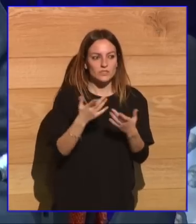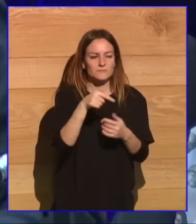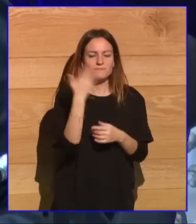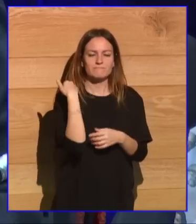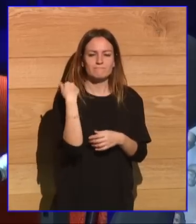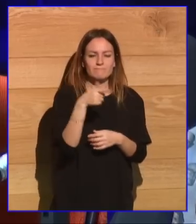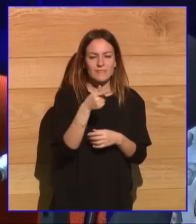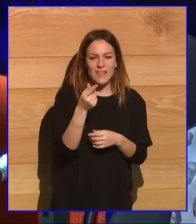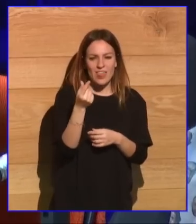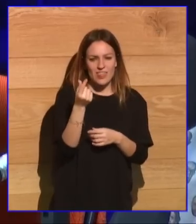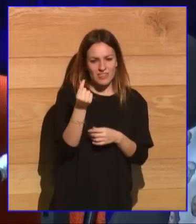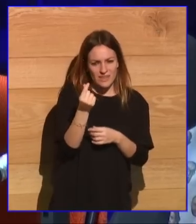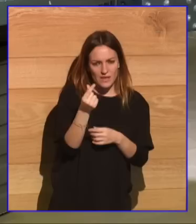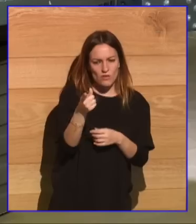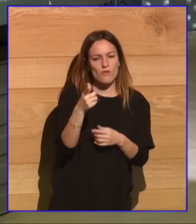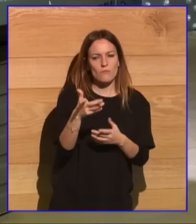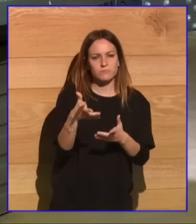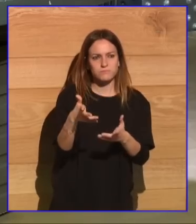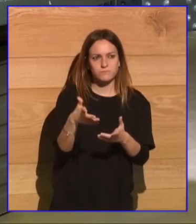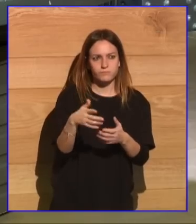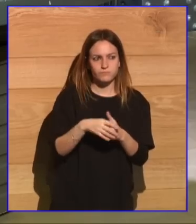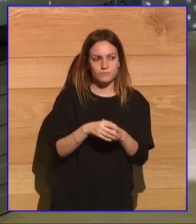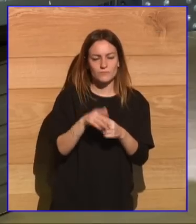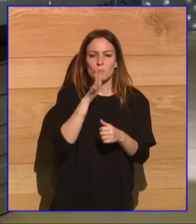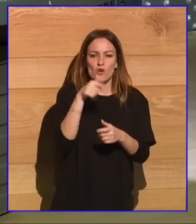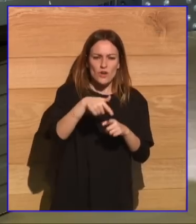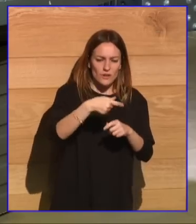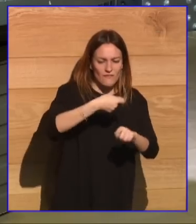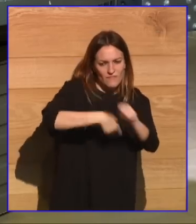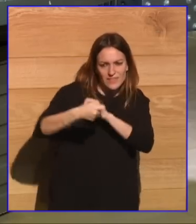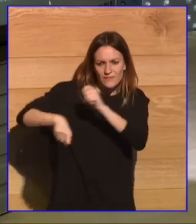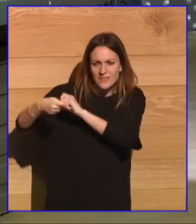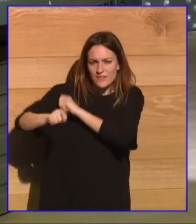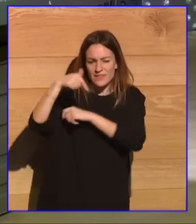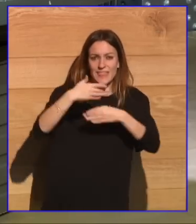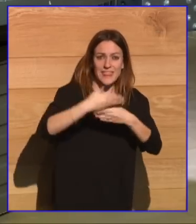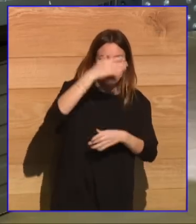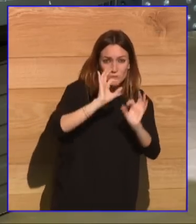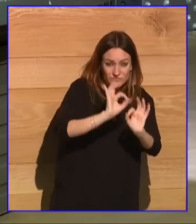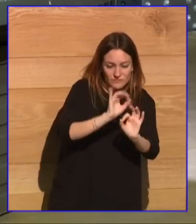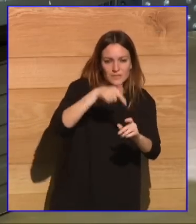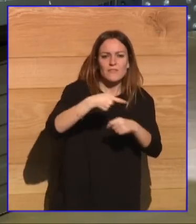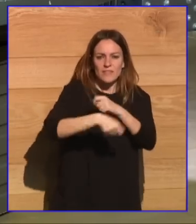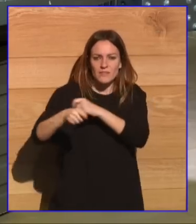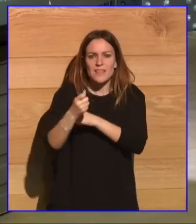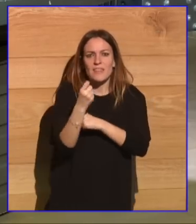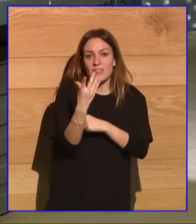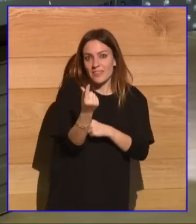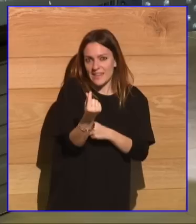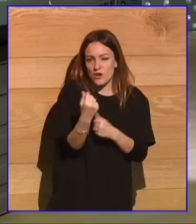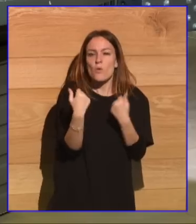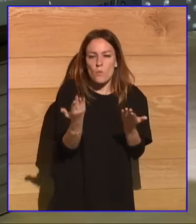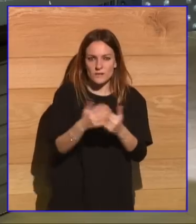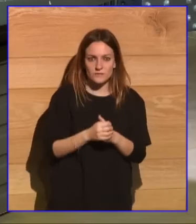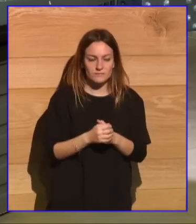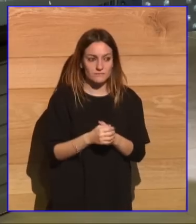dinero has podido extraer a lo mejor de vender cintas piratas del muro, Javier Bueno, Cansado? pues tengo una carrera, pues mira, de